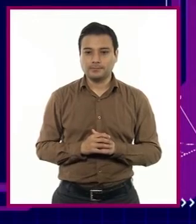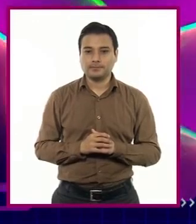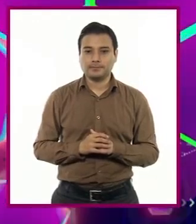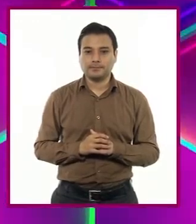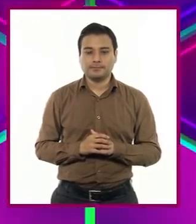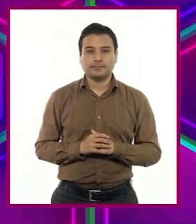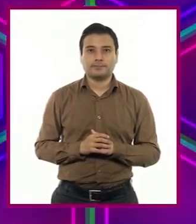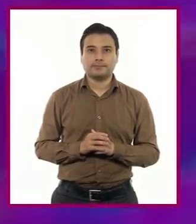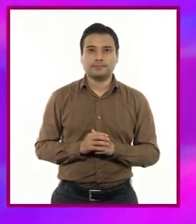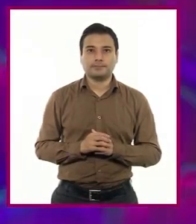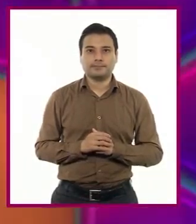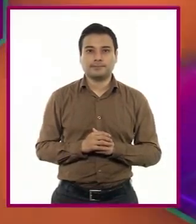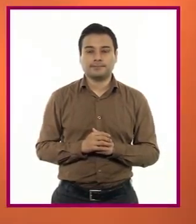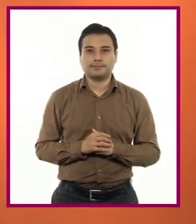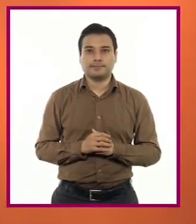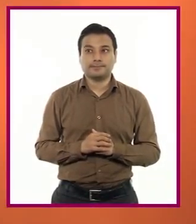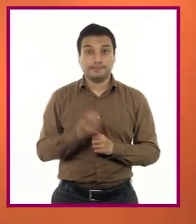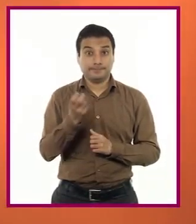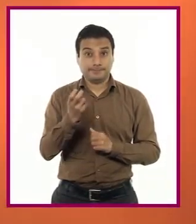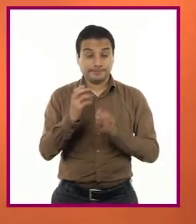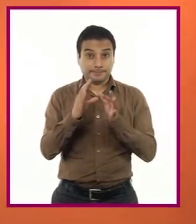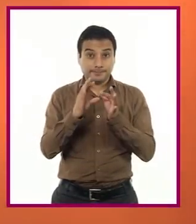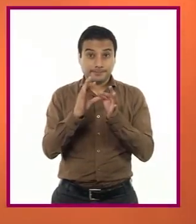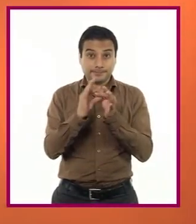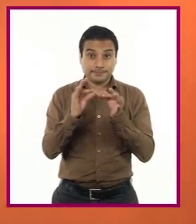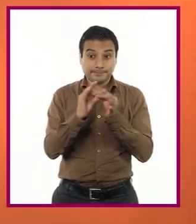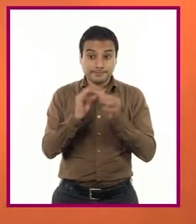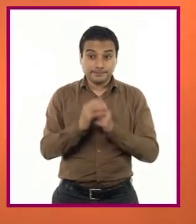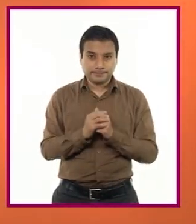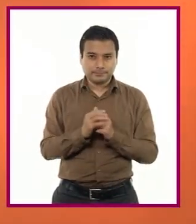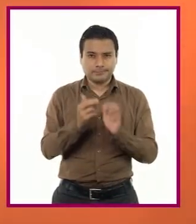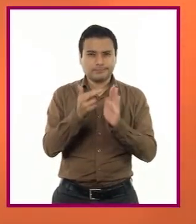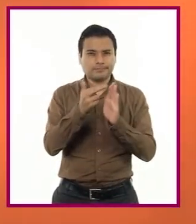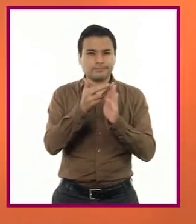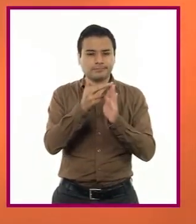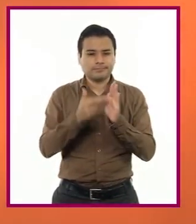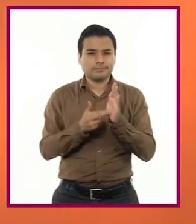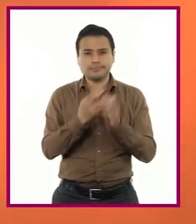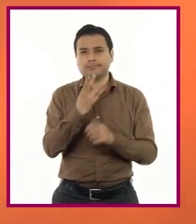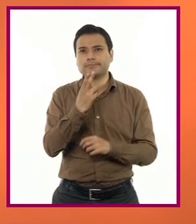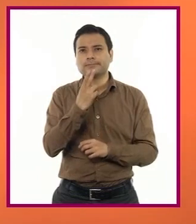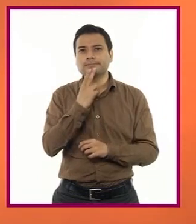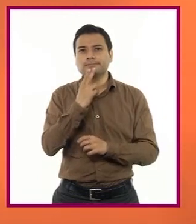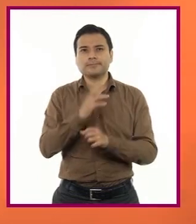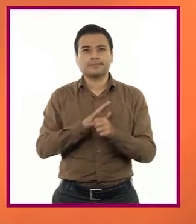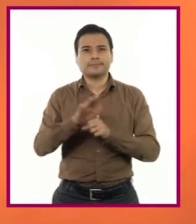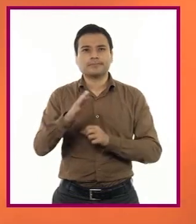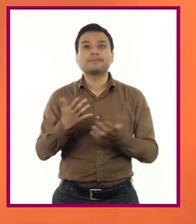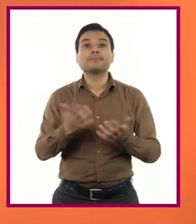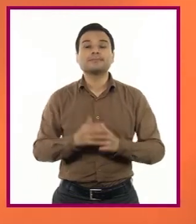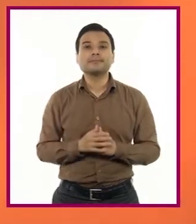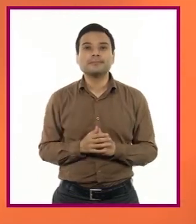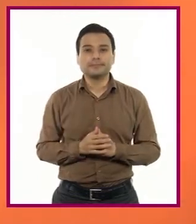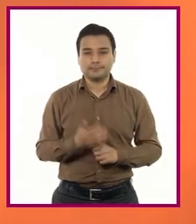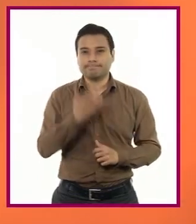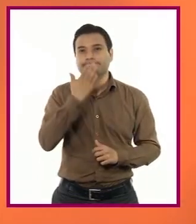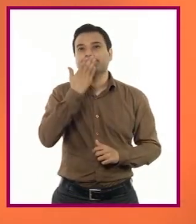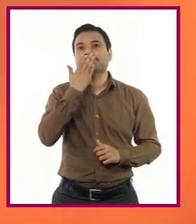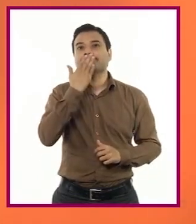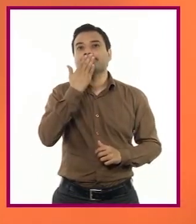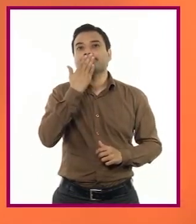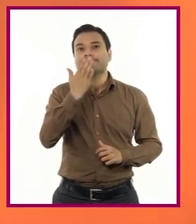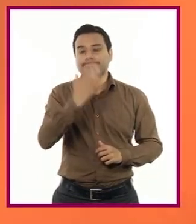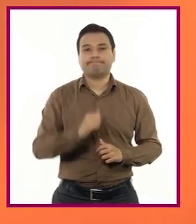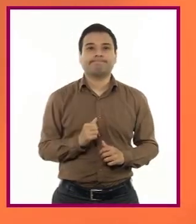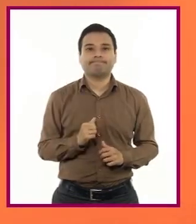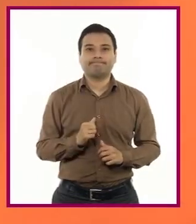grados. Con esta información, ¿saben qué criterio debemos utilizar? Muy bien, es momento